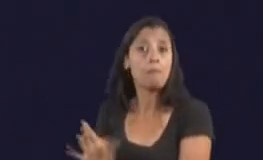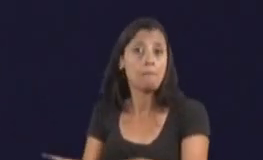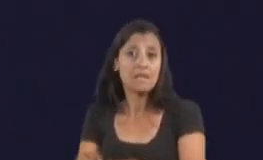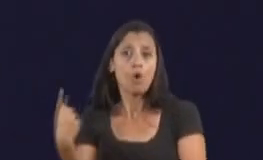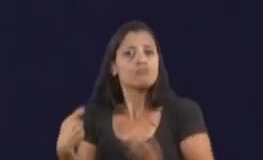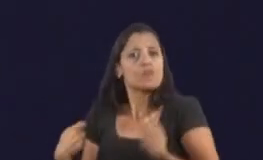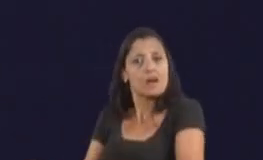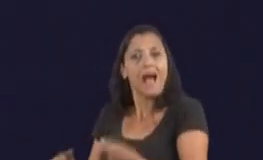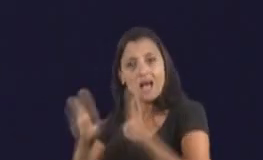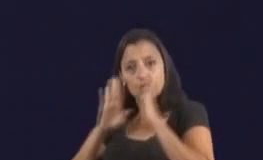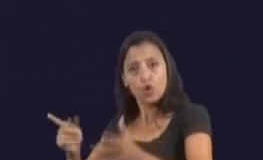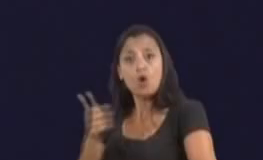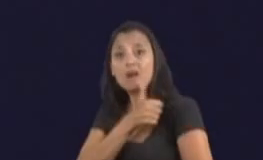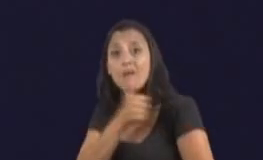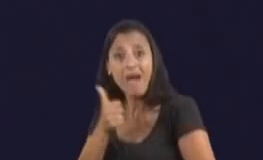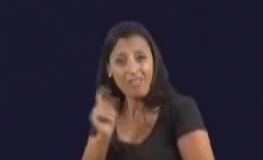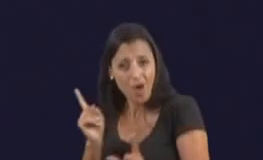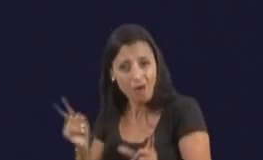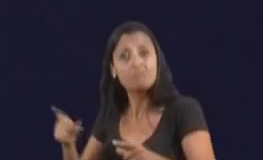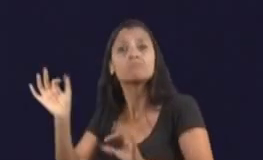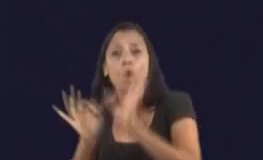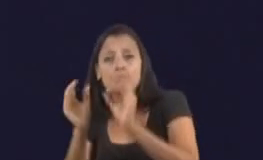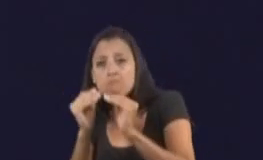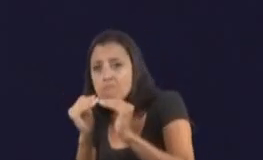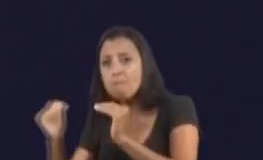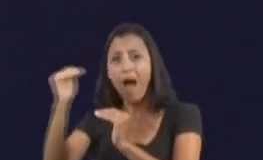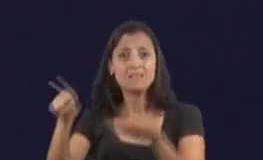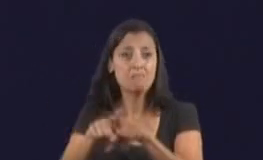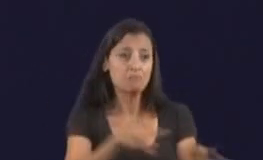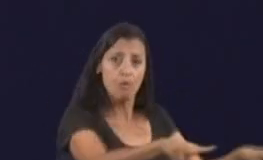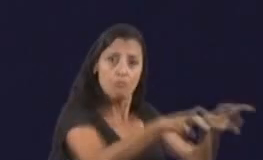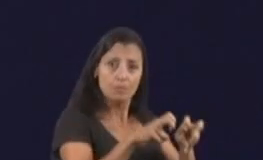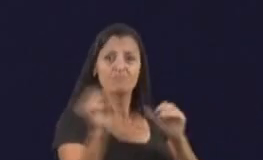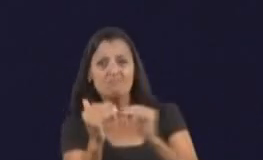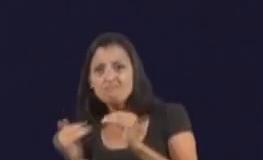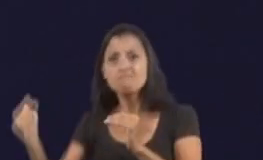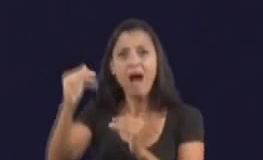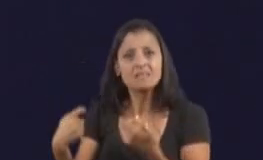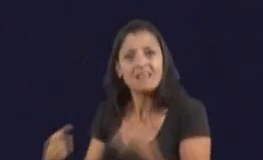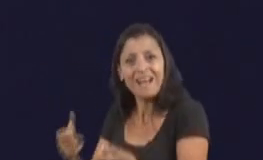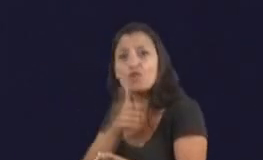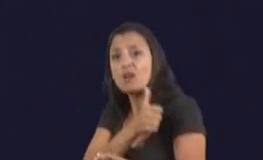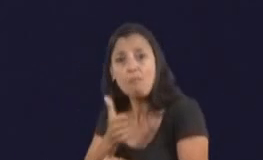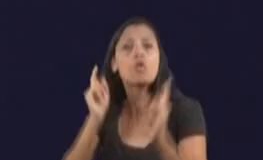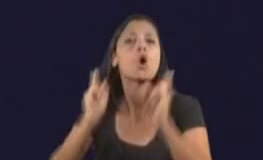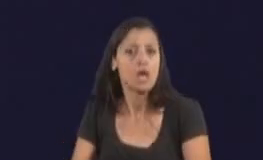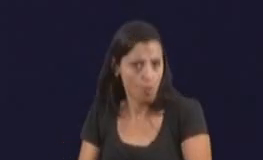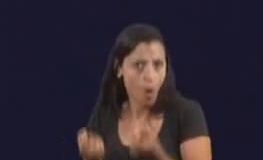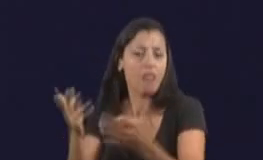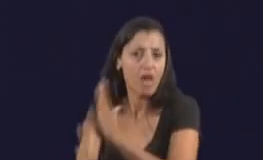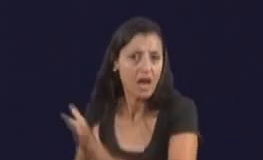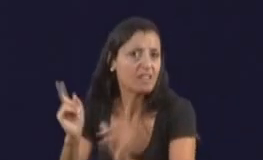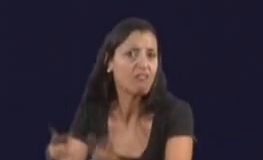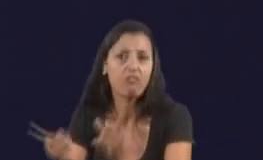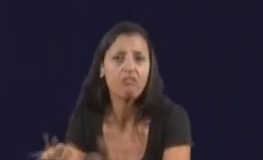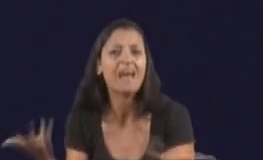haga en medicamentos que, si supera determinado porcentaje del ingreso, el medicamento sigue estando cubierto al 100%. Entonces